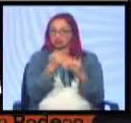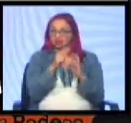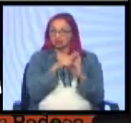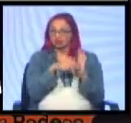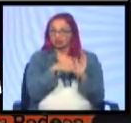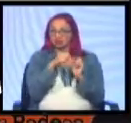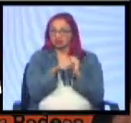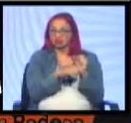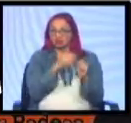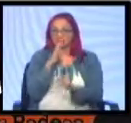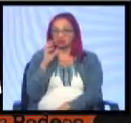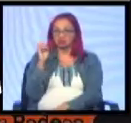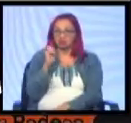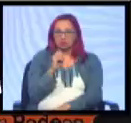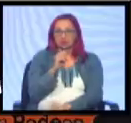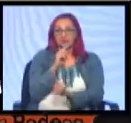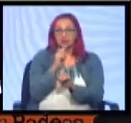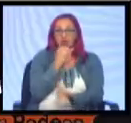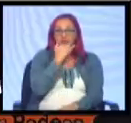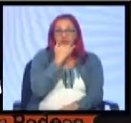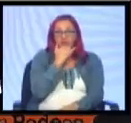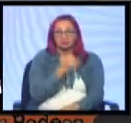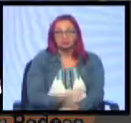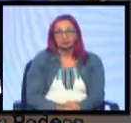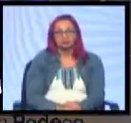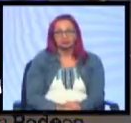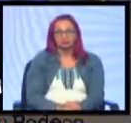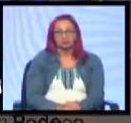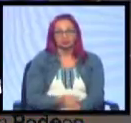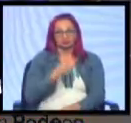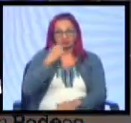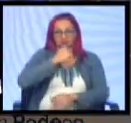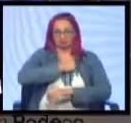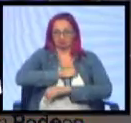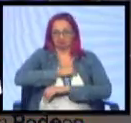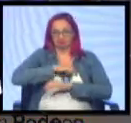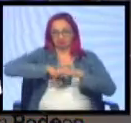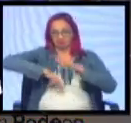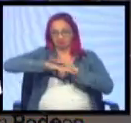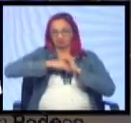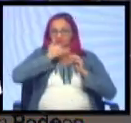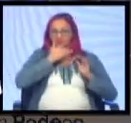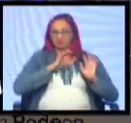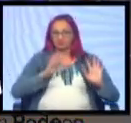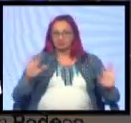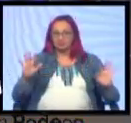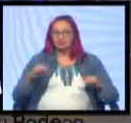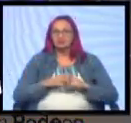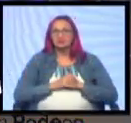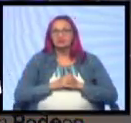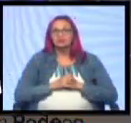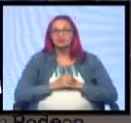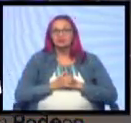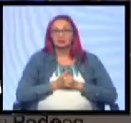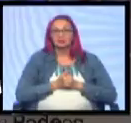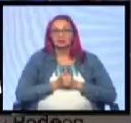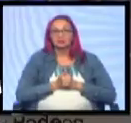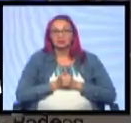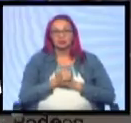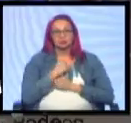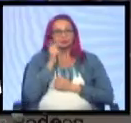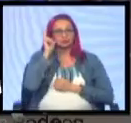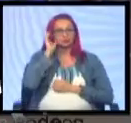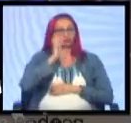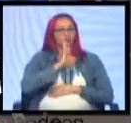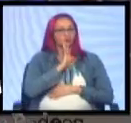de los años 50. Mira, pero si ¿qué es lo que pasa? Yo, perdóneme que le interrumpa, pero es que aquí uno va, la escucho